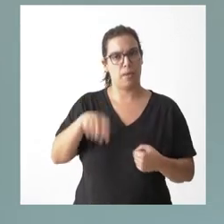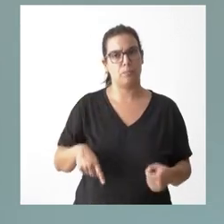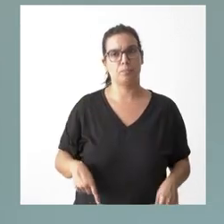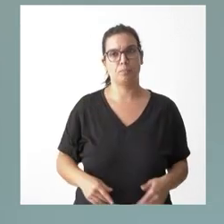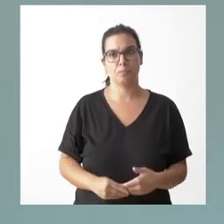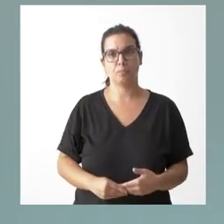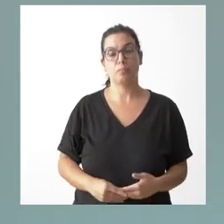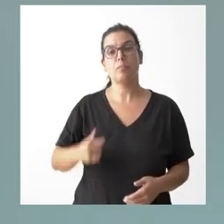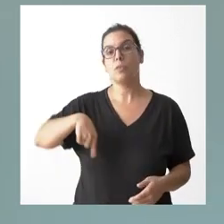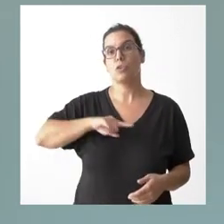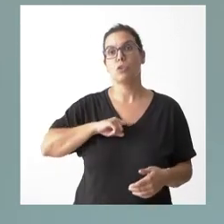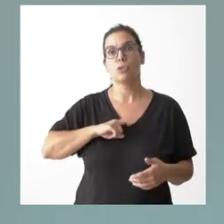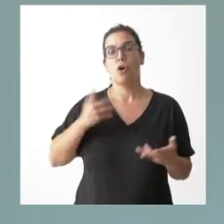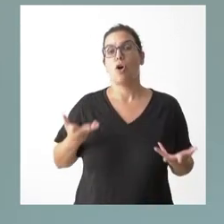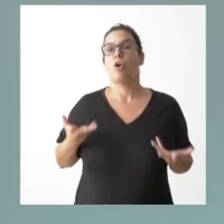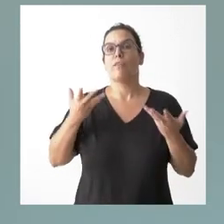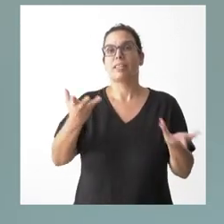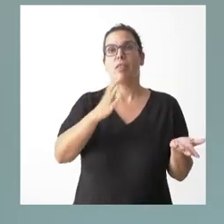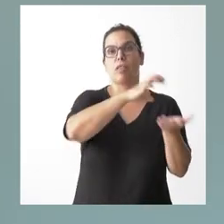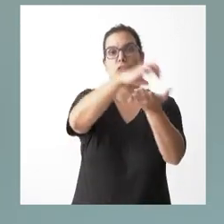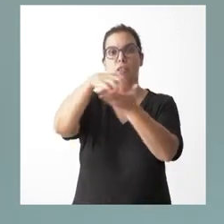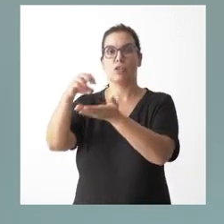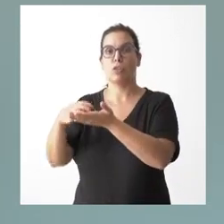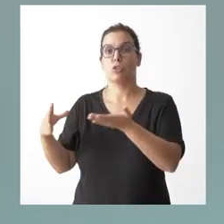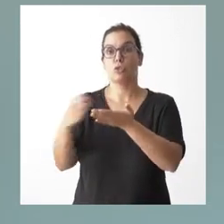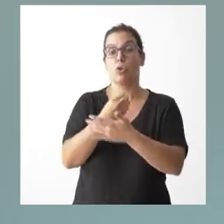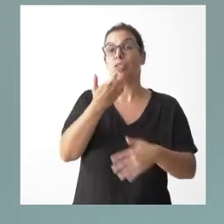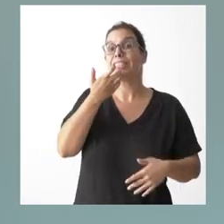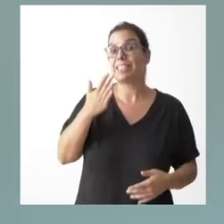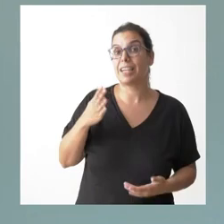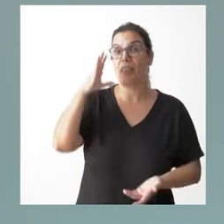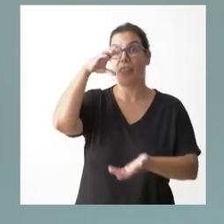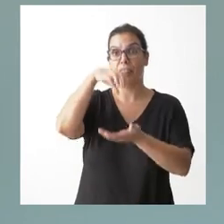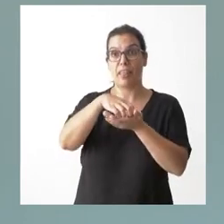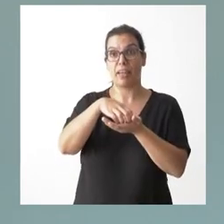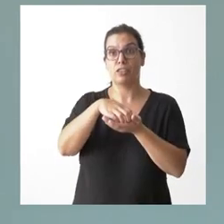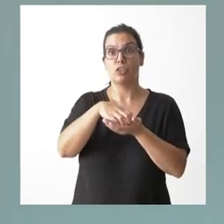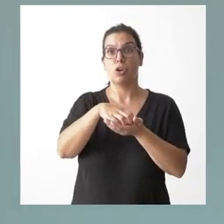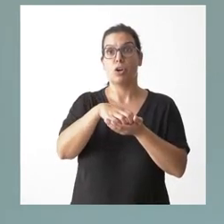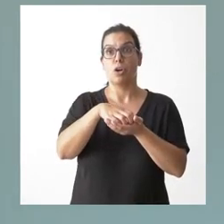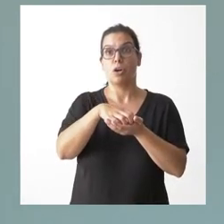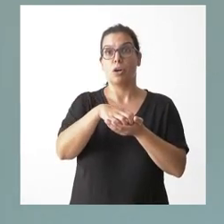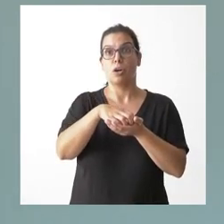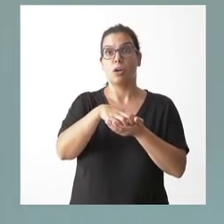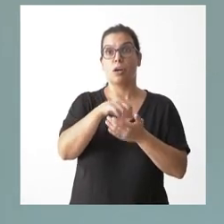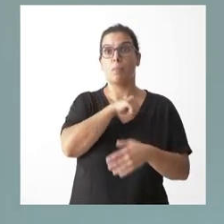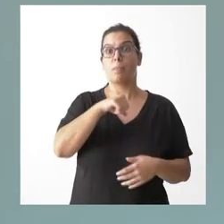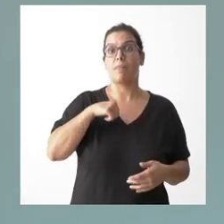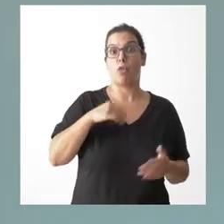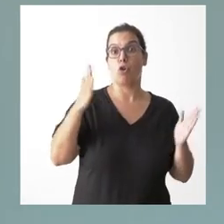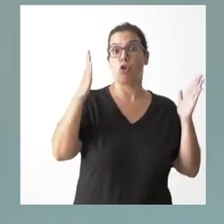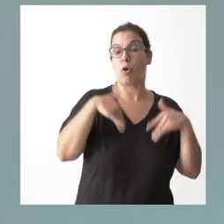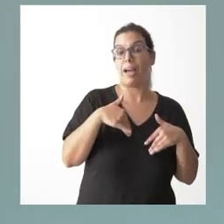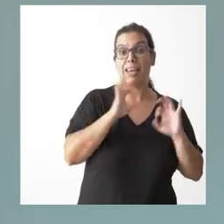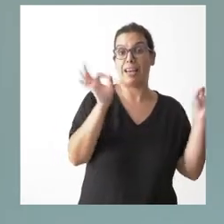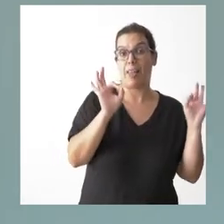Hemos ofertado en todos los centros y donde no había, incluso donde había centro privado, en un colegio público también, para que las familias